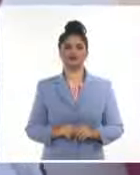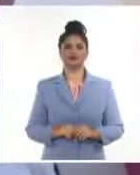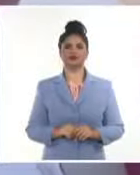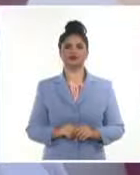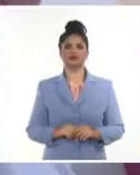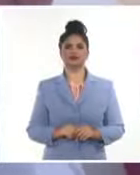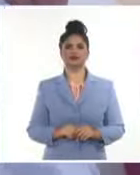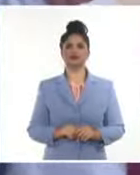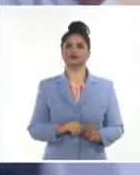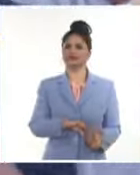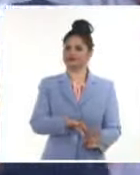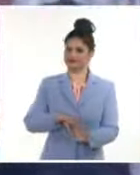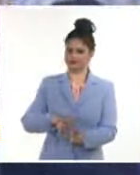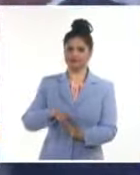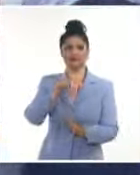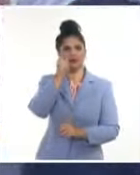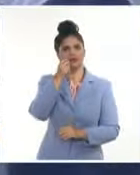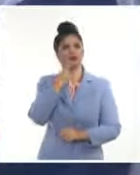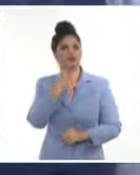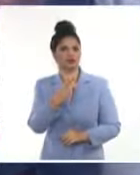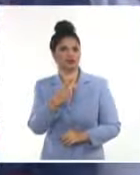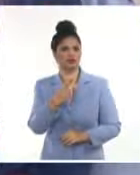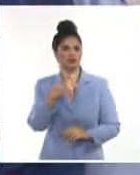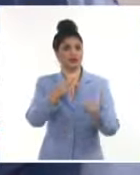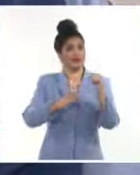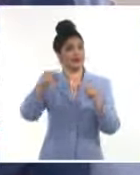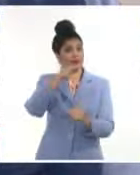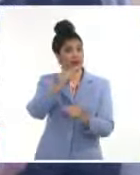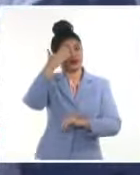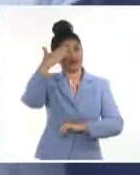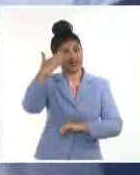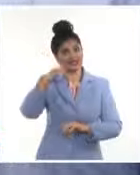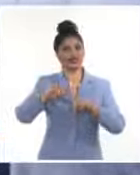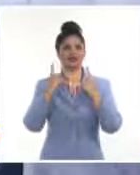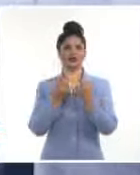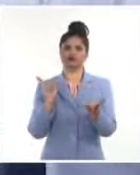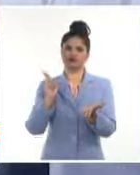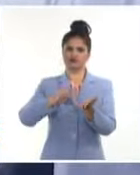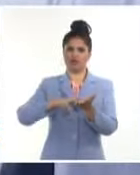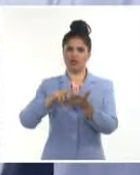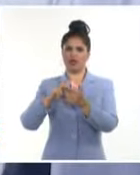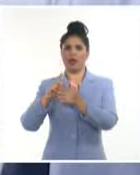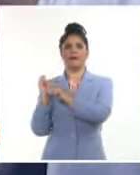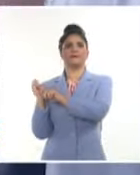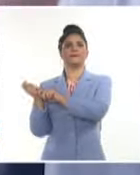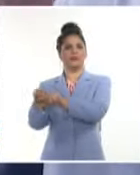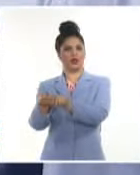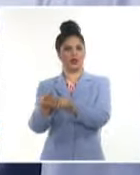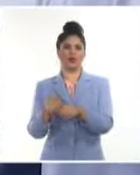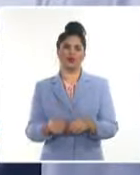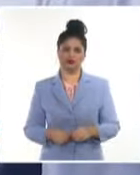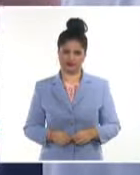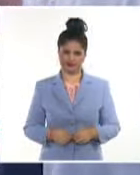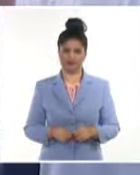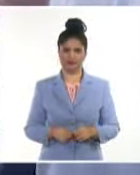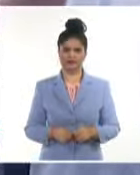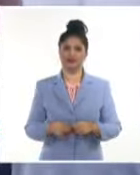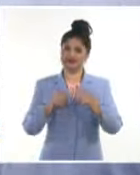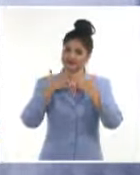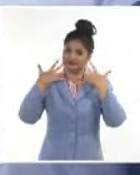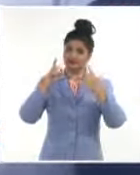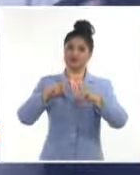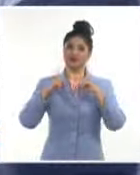Creo que el mérito este es el primero es de todos los muchachos que fueron los que jugaron el mejor. Bien orgulloso de ellos, de toda la gente que están aquí,